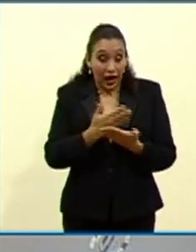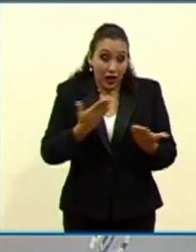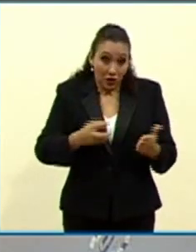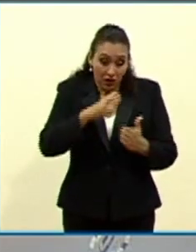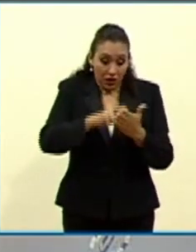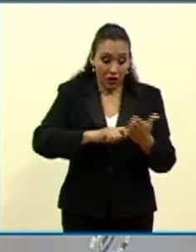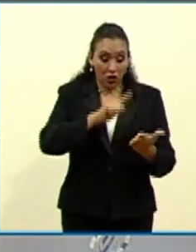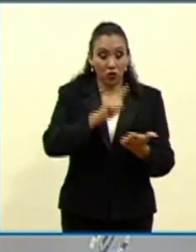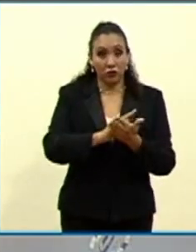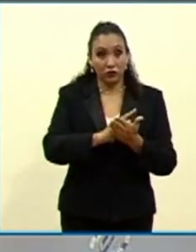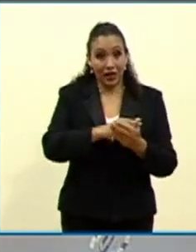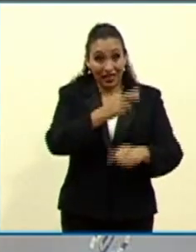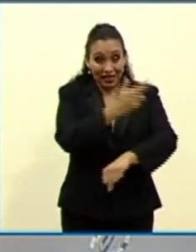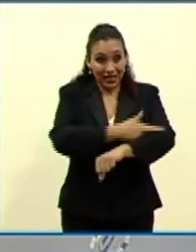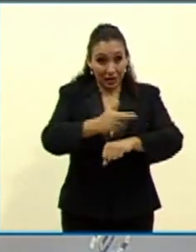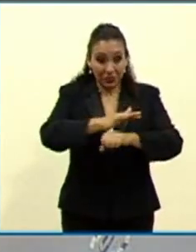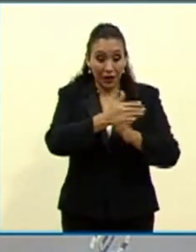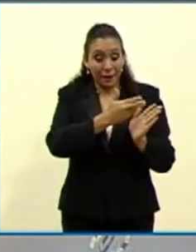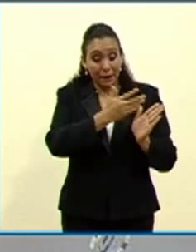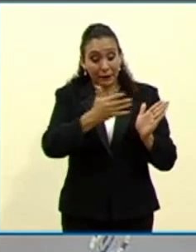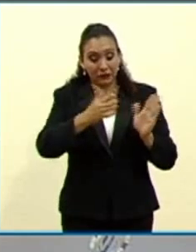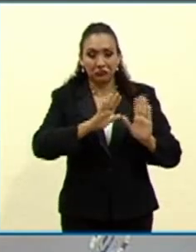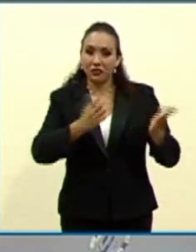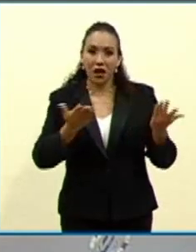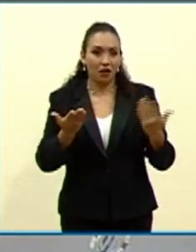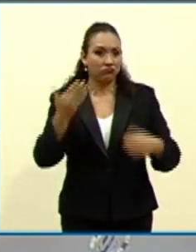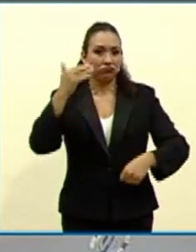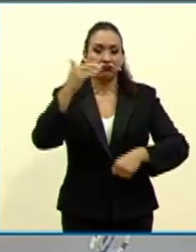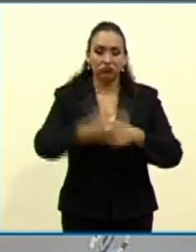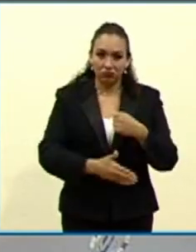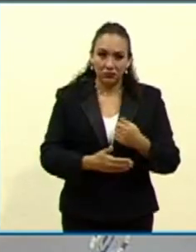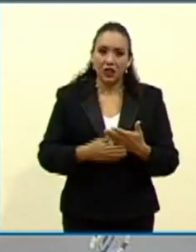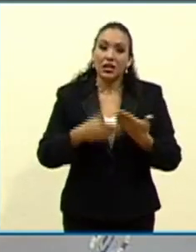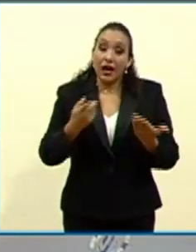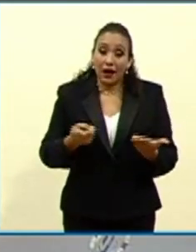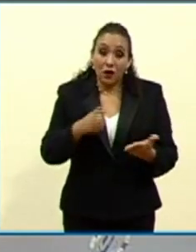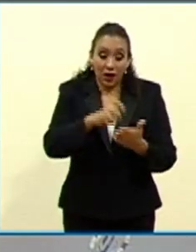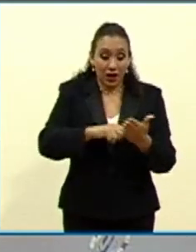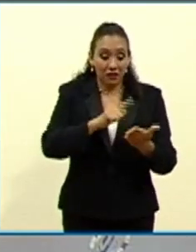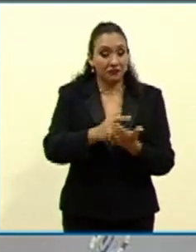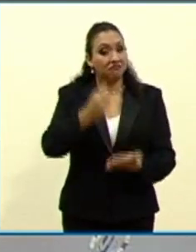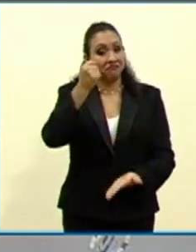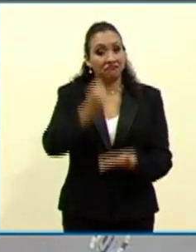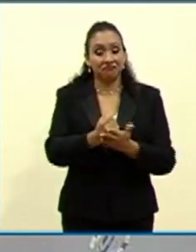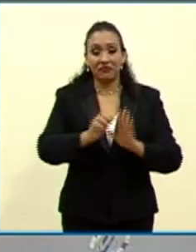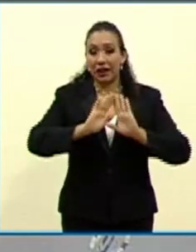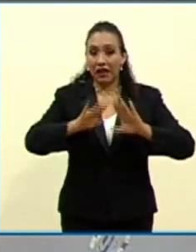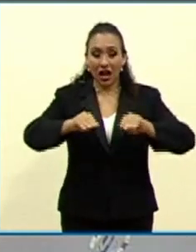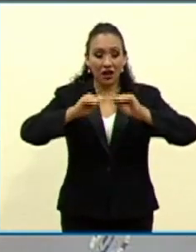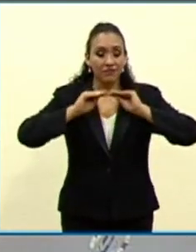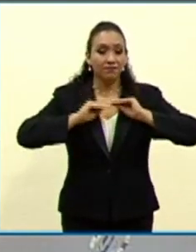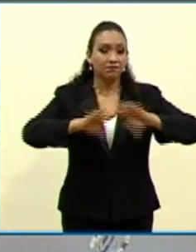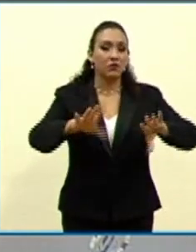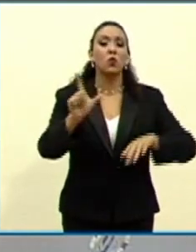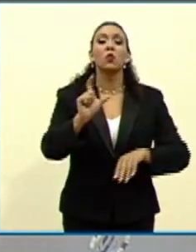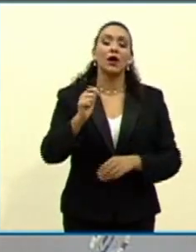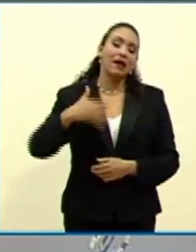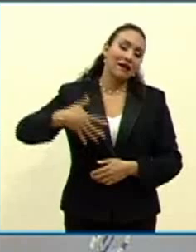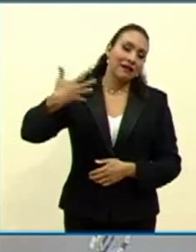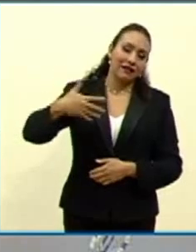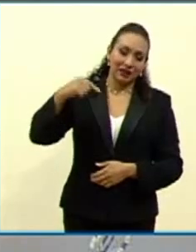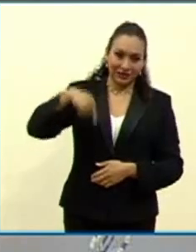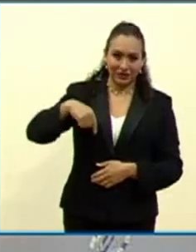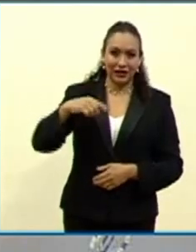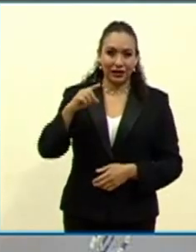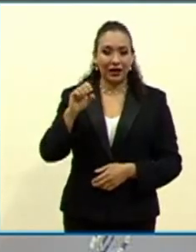constitucional ha concluido. Tanto es así que dicha reforma fue publicada en el Diario Oficial de la Federación el 15 de septiembre del